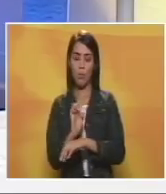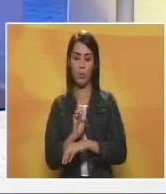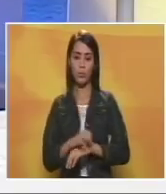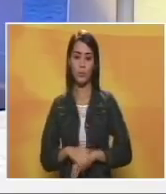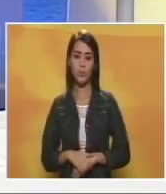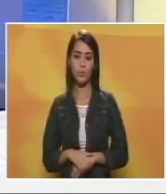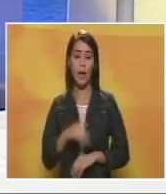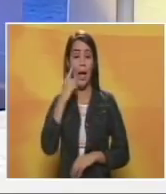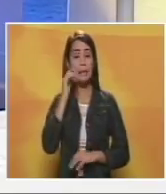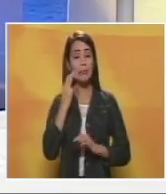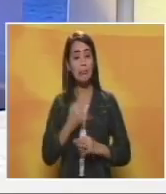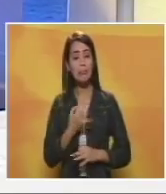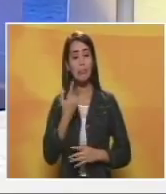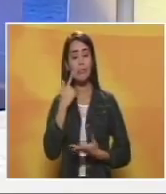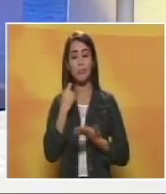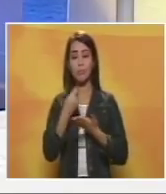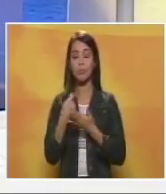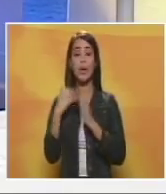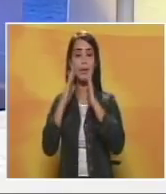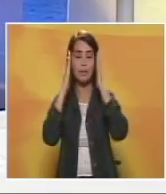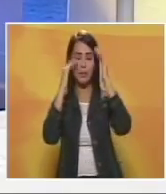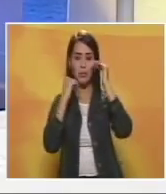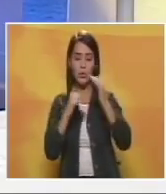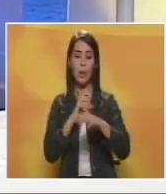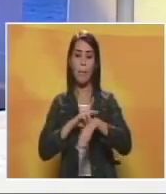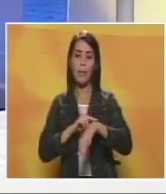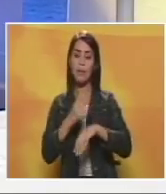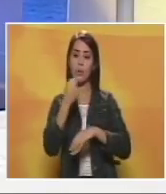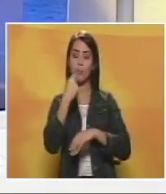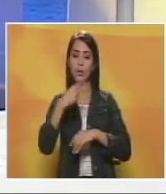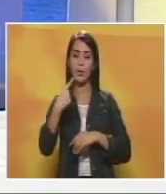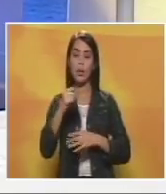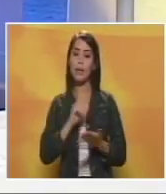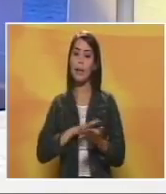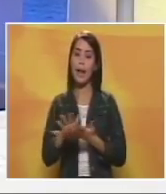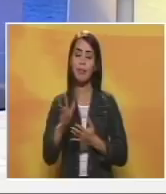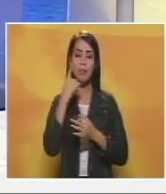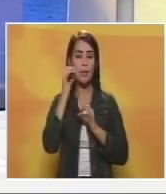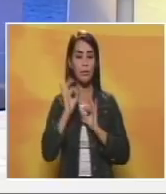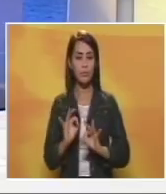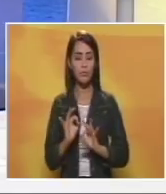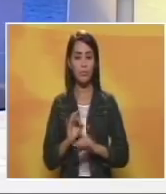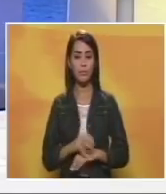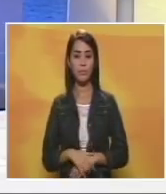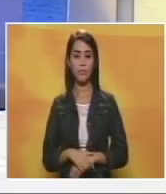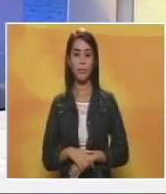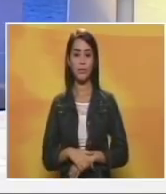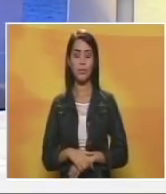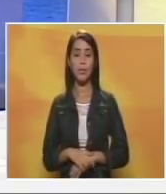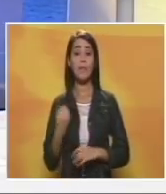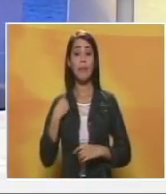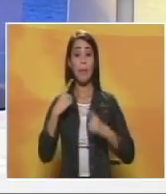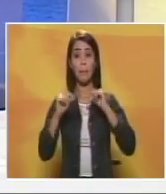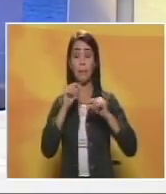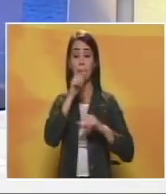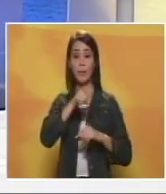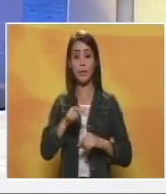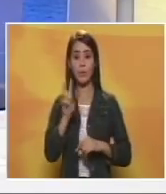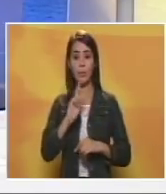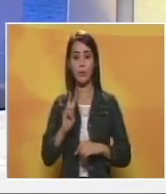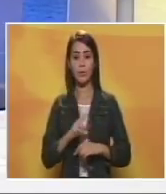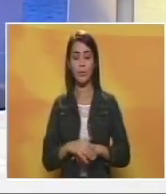que aseguren una atención médica y un tratamiento adecuado y gratuito, tomando en cuenta la diáspora de